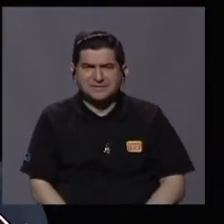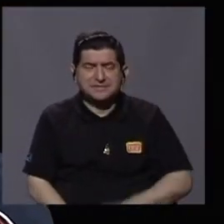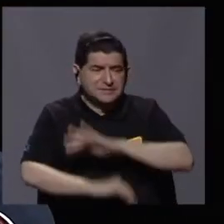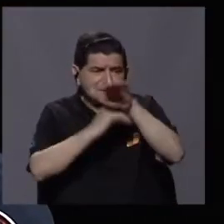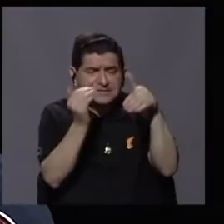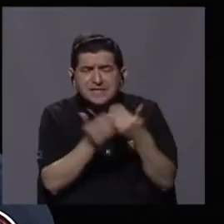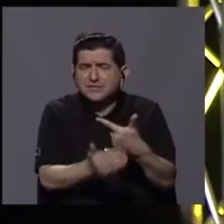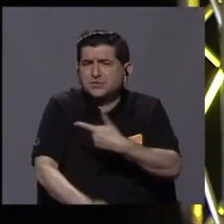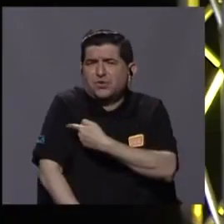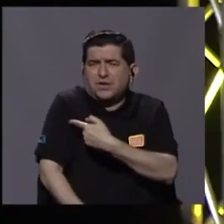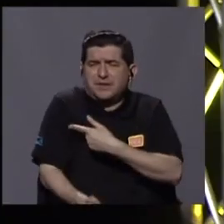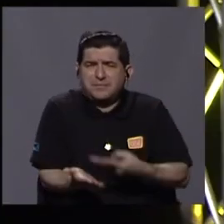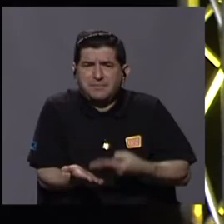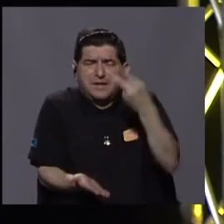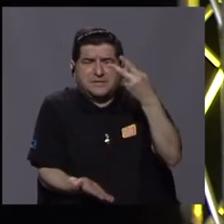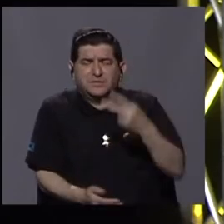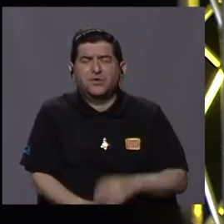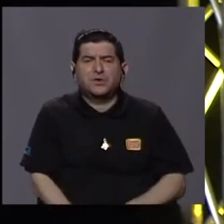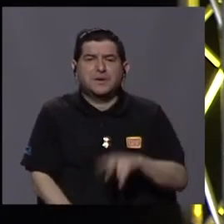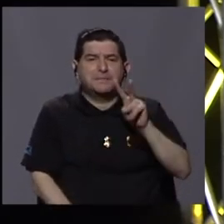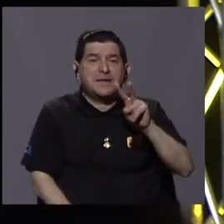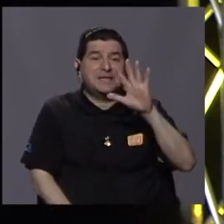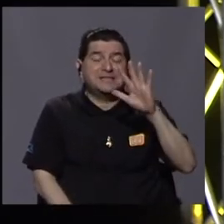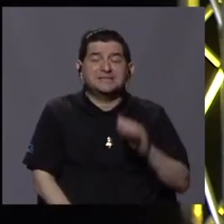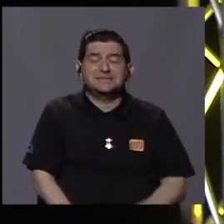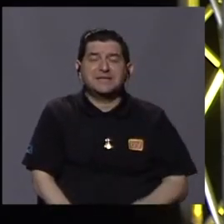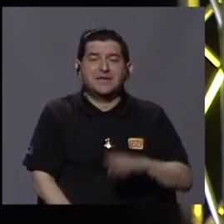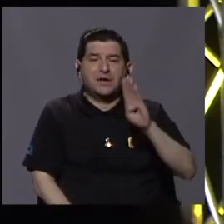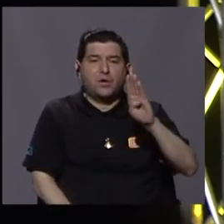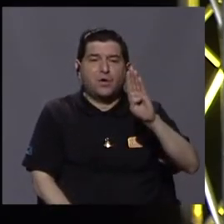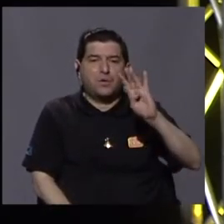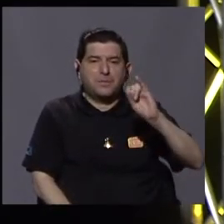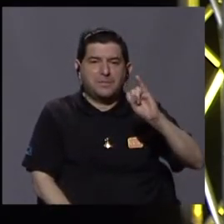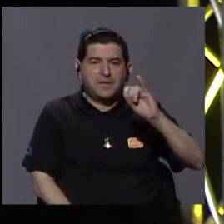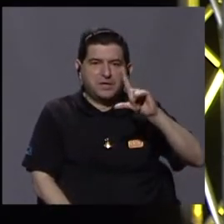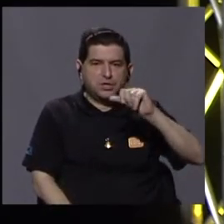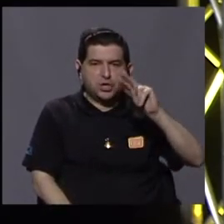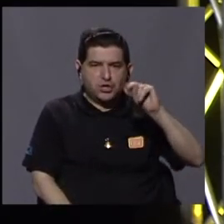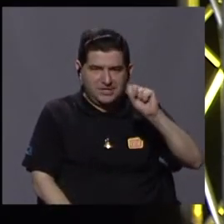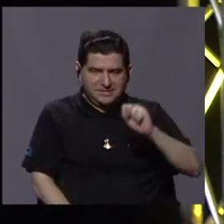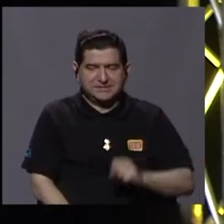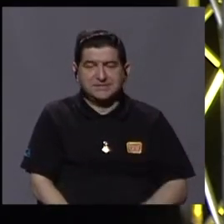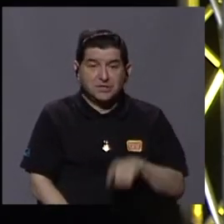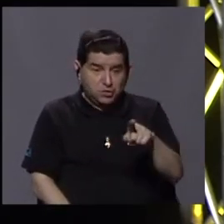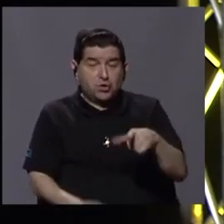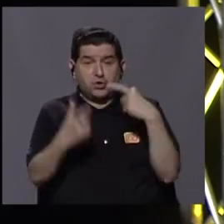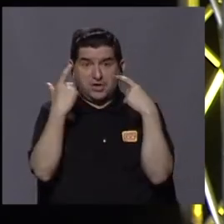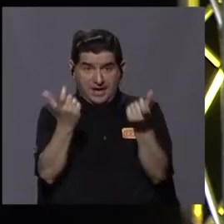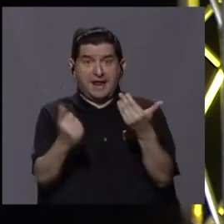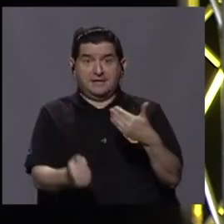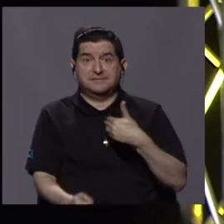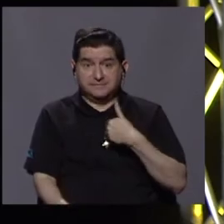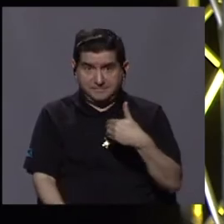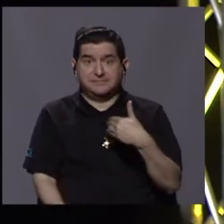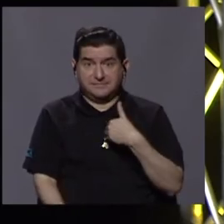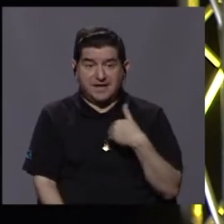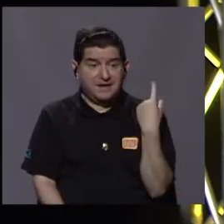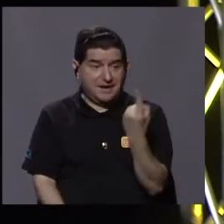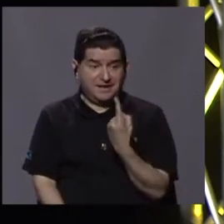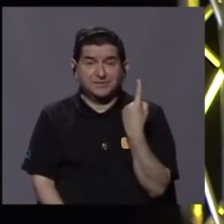todas las vacunas es 25 billones con esta ganancia ocurrida lograda